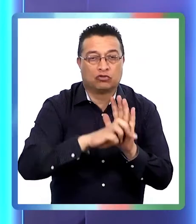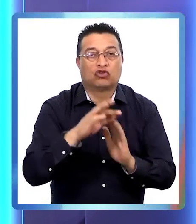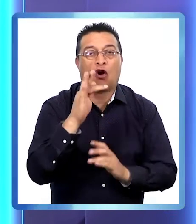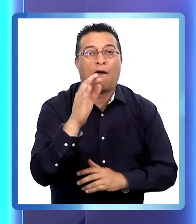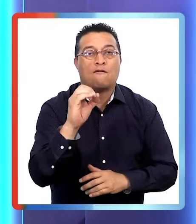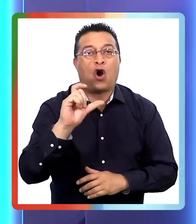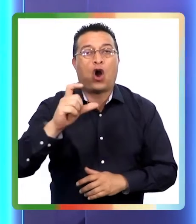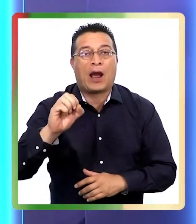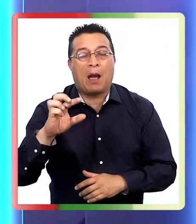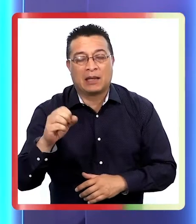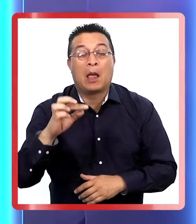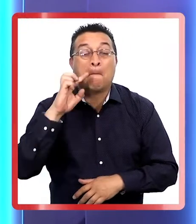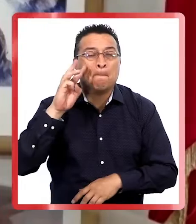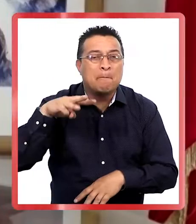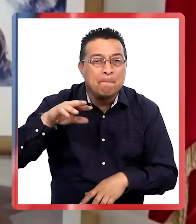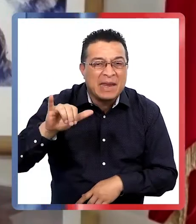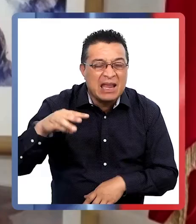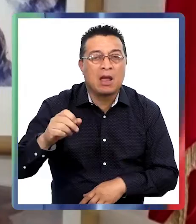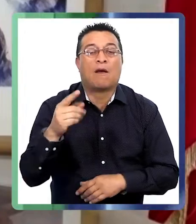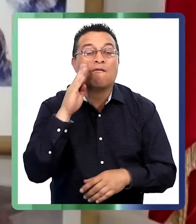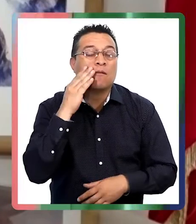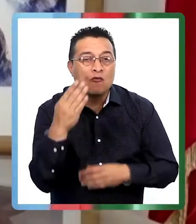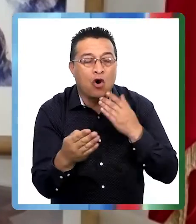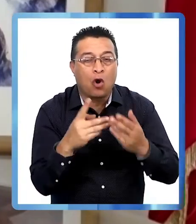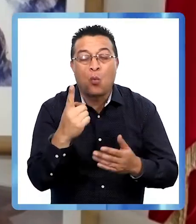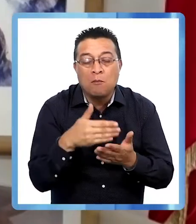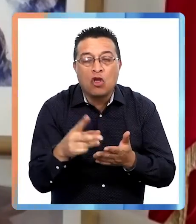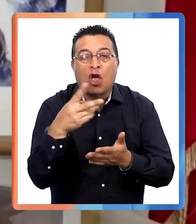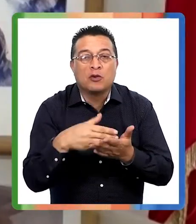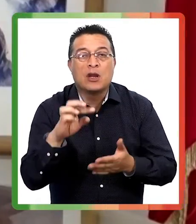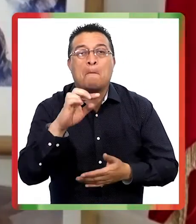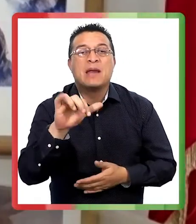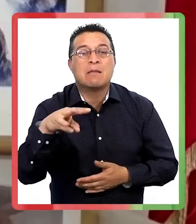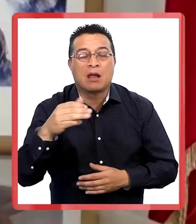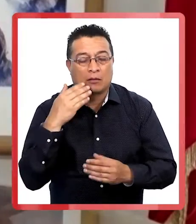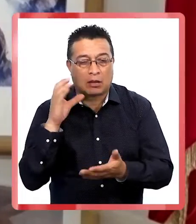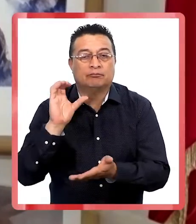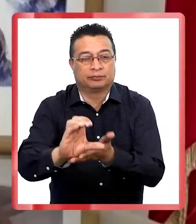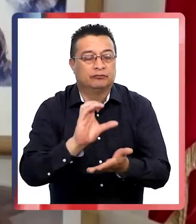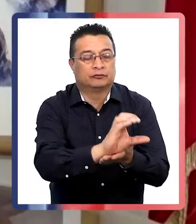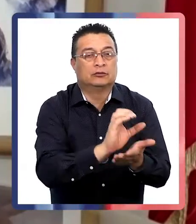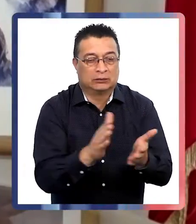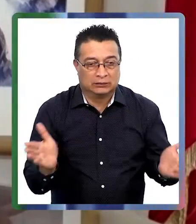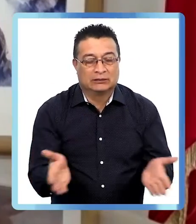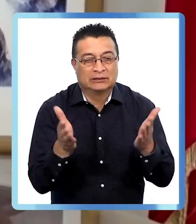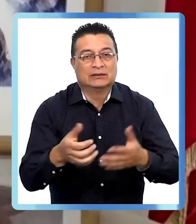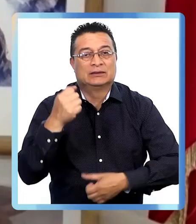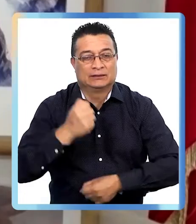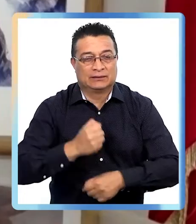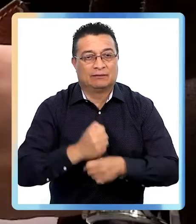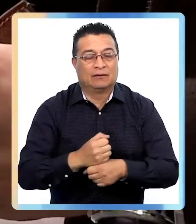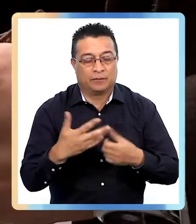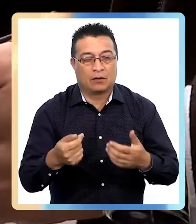de FOGAPE, de ProPyme, los bonos de 1 millón y 2 millones a las pymes. Todas esas cosas fueron transferencias directas para sostener el